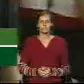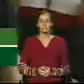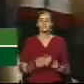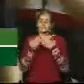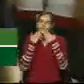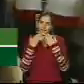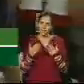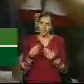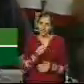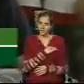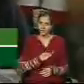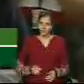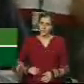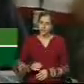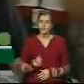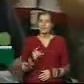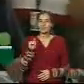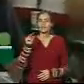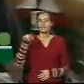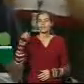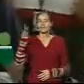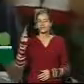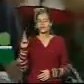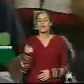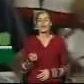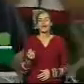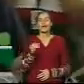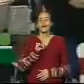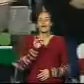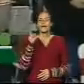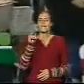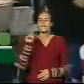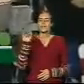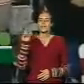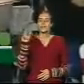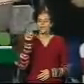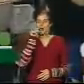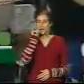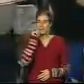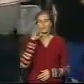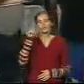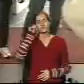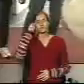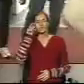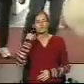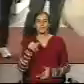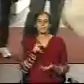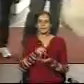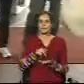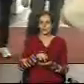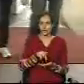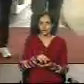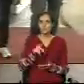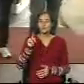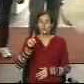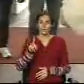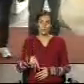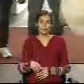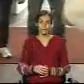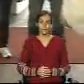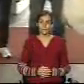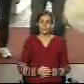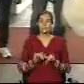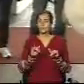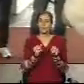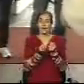Muchísimas gracias al presidente del INDER, Javier Romo. Por supuesto, vamos a recordar la participación y también en